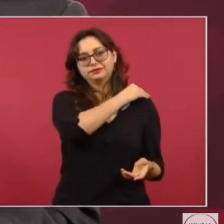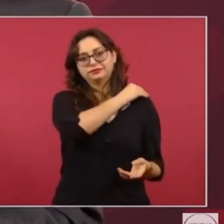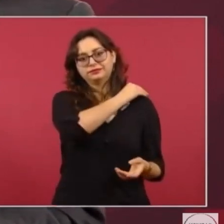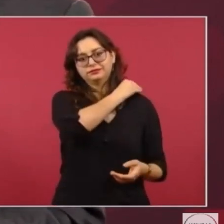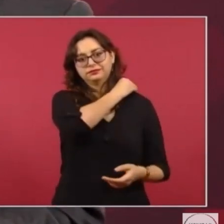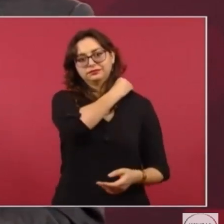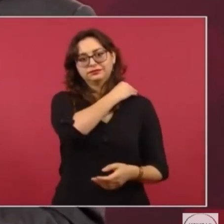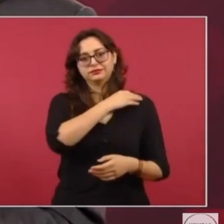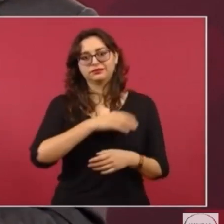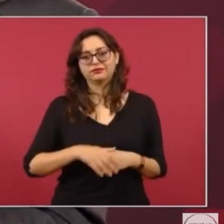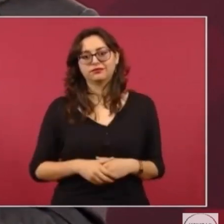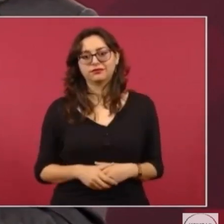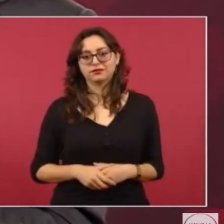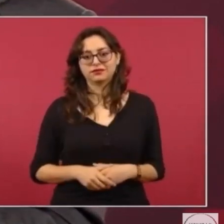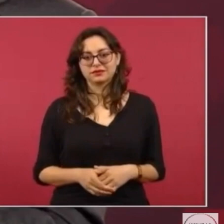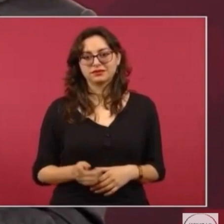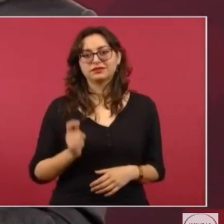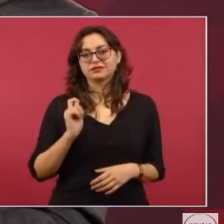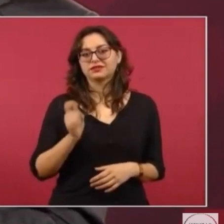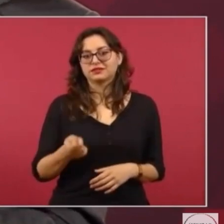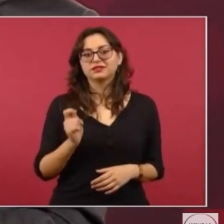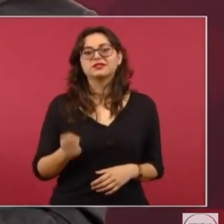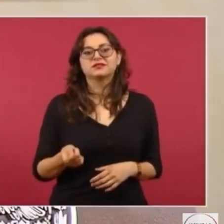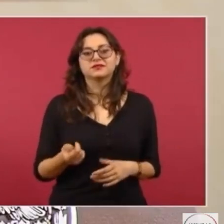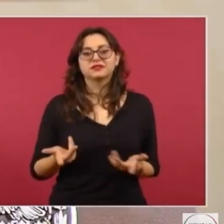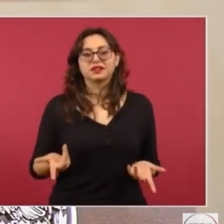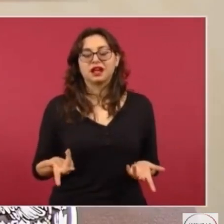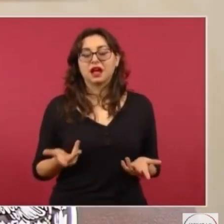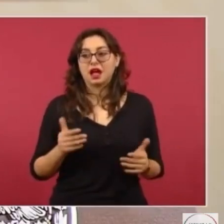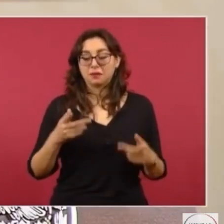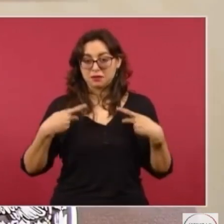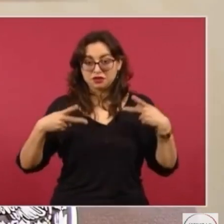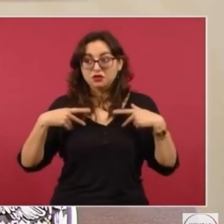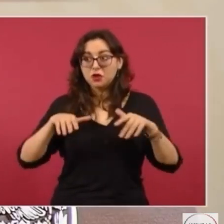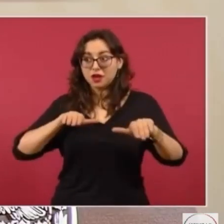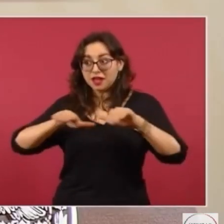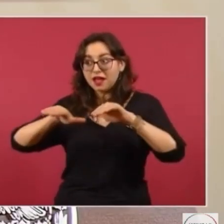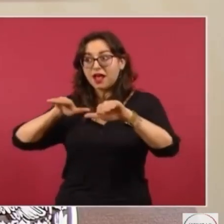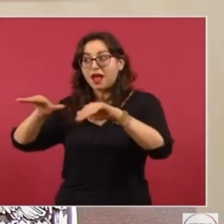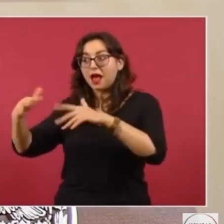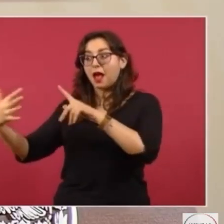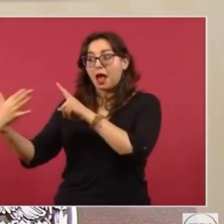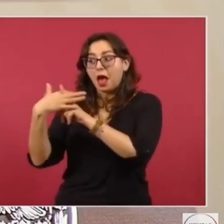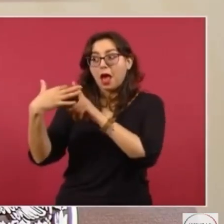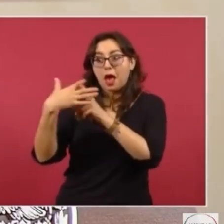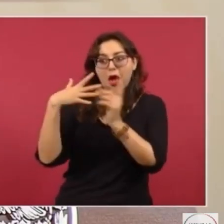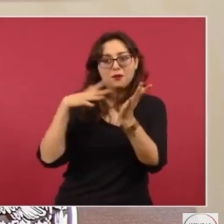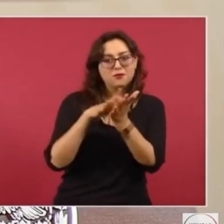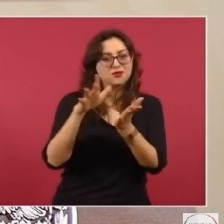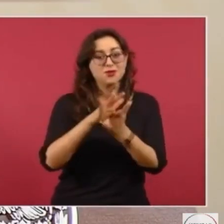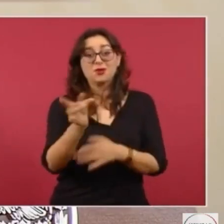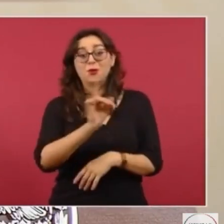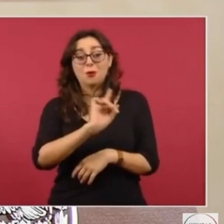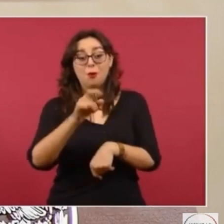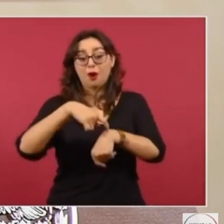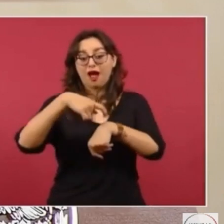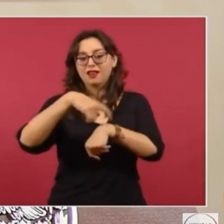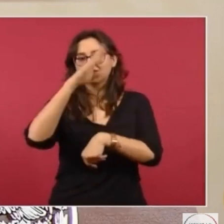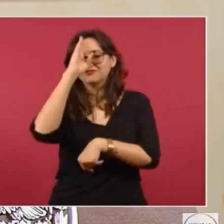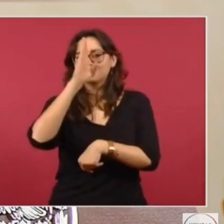fueran a buscar a los votantes. No, era para que a partir de